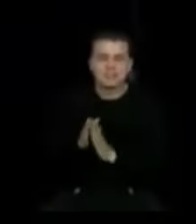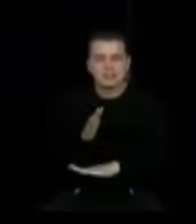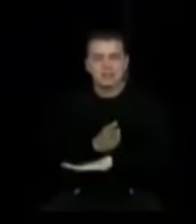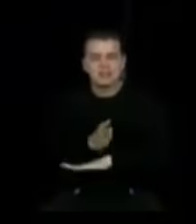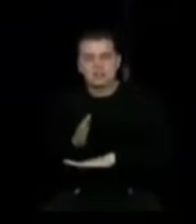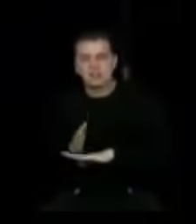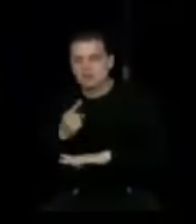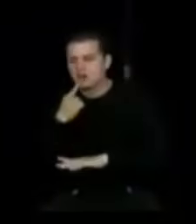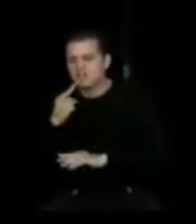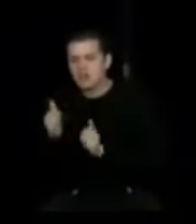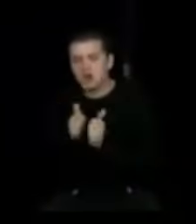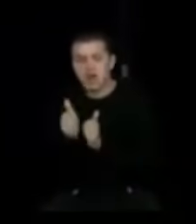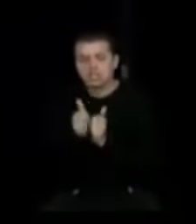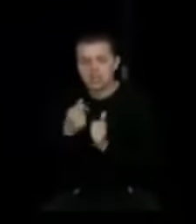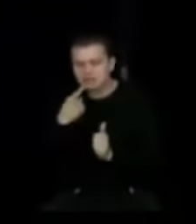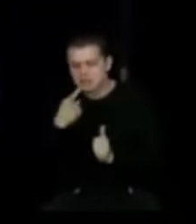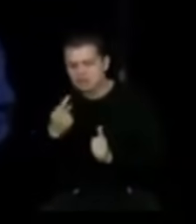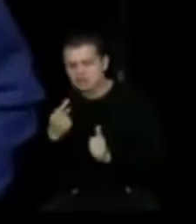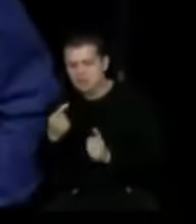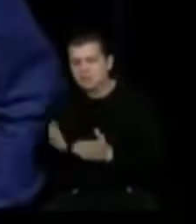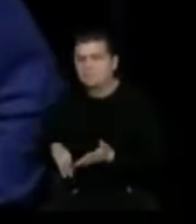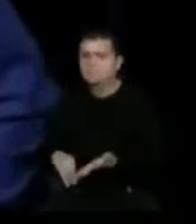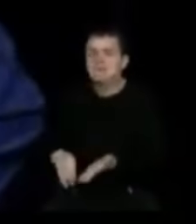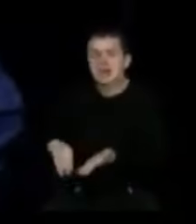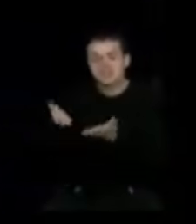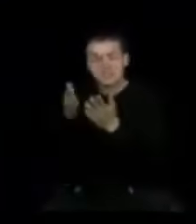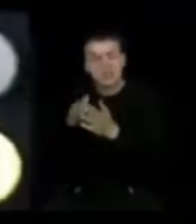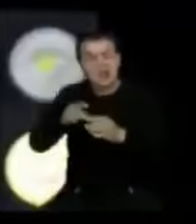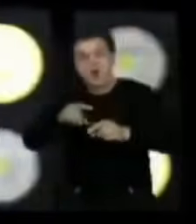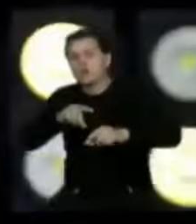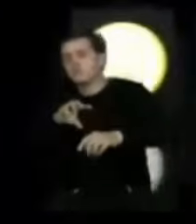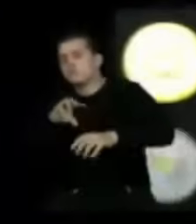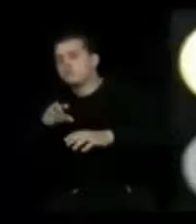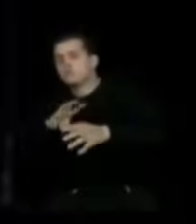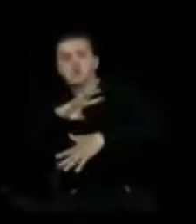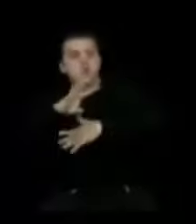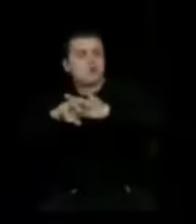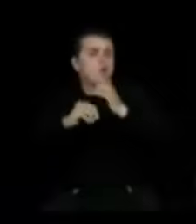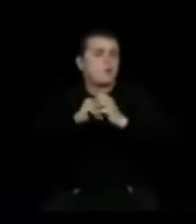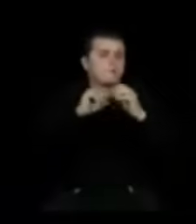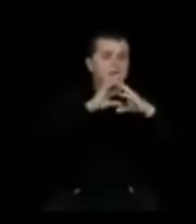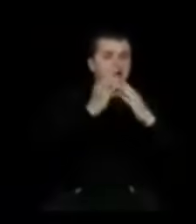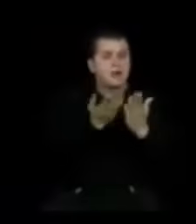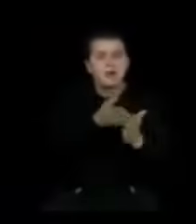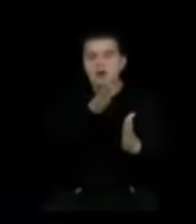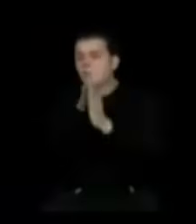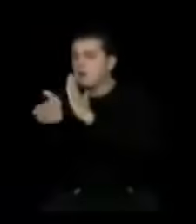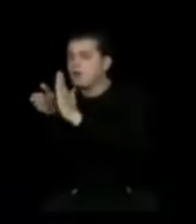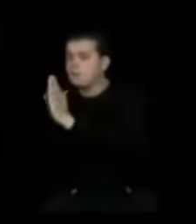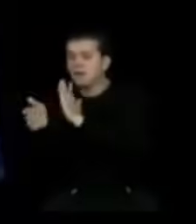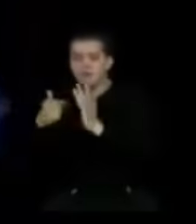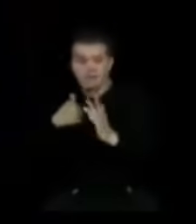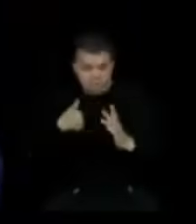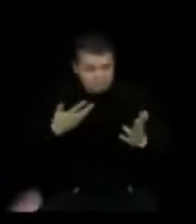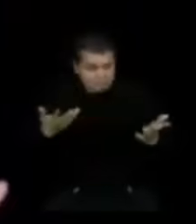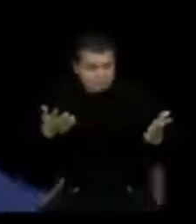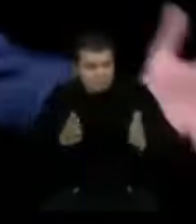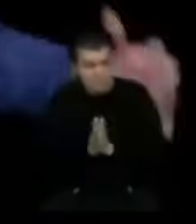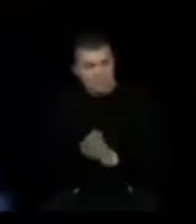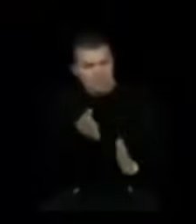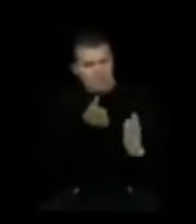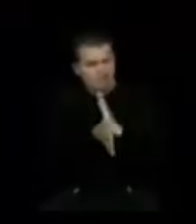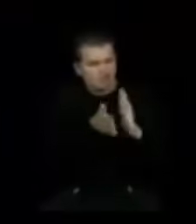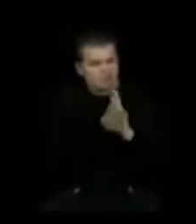después les dijo a sus discípulos: vayan por todo el mundo y cuéntenles estas